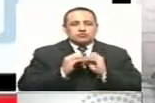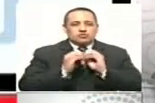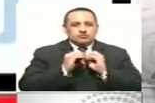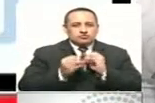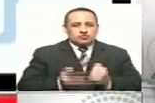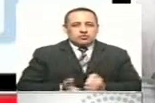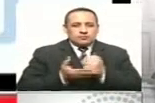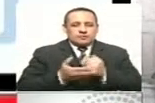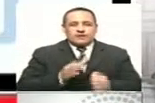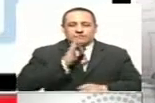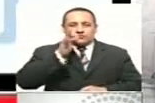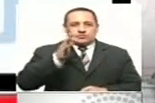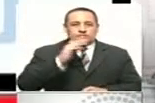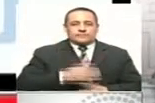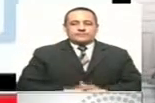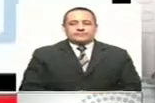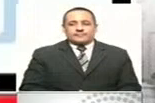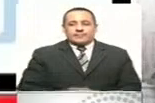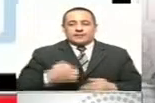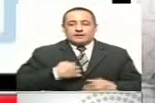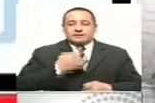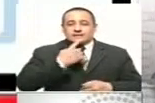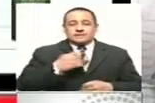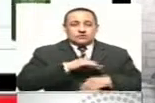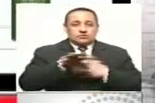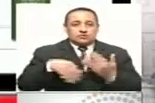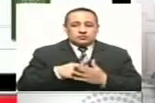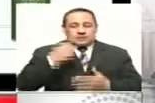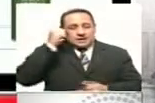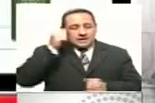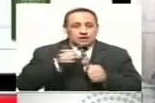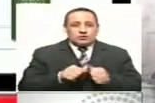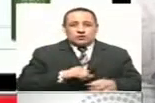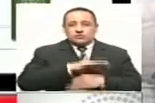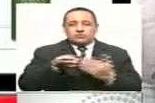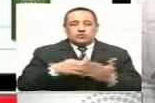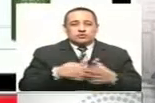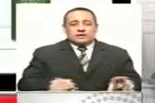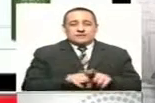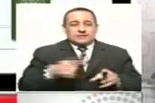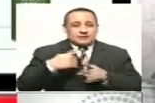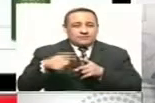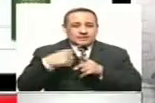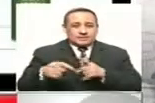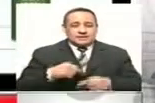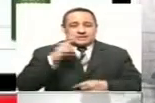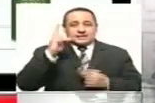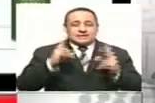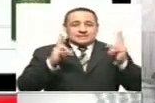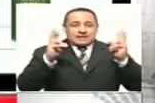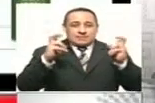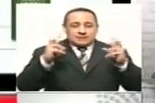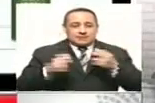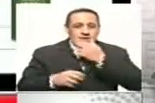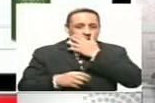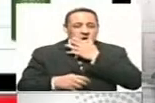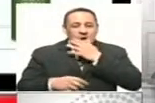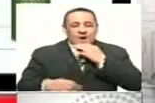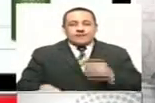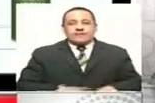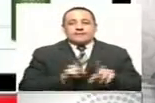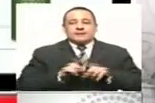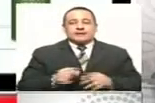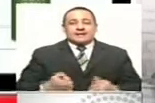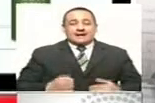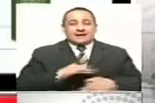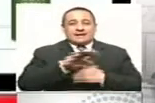Estado. Entonces, dicho esto y habiendo recordado estos temas, en general